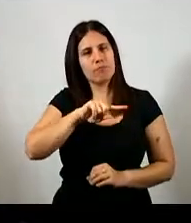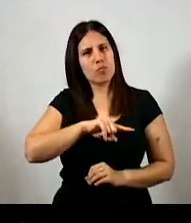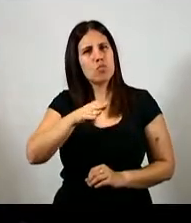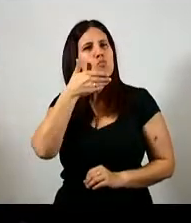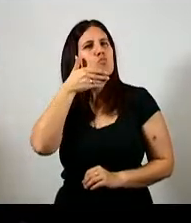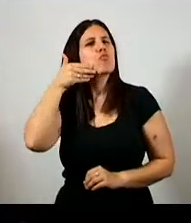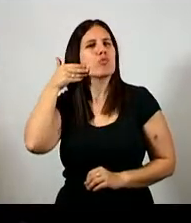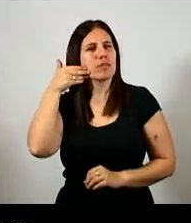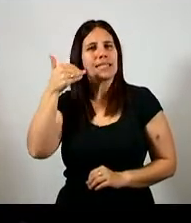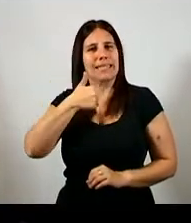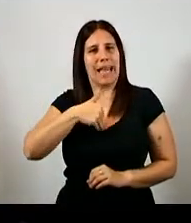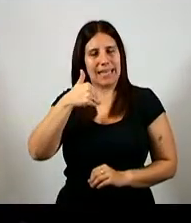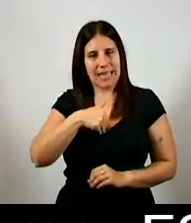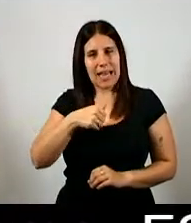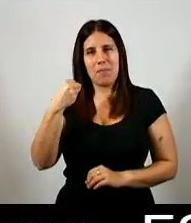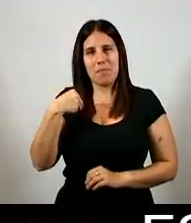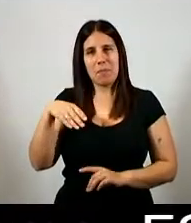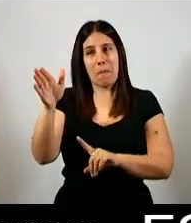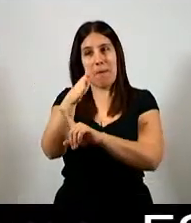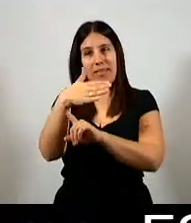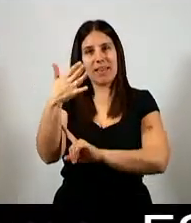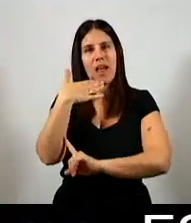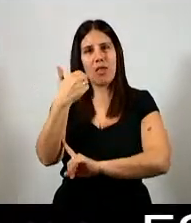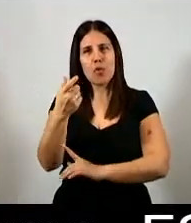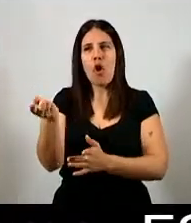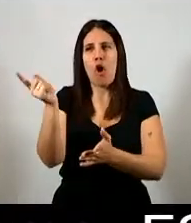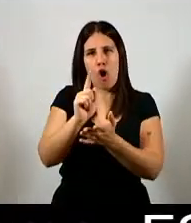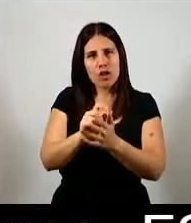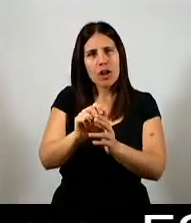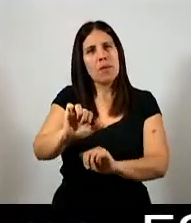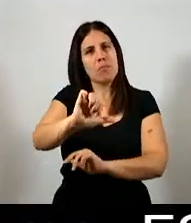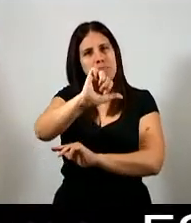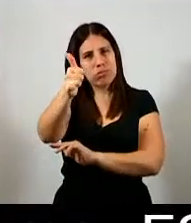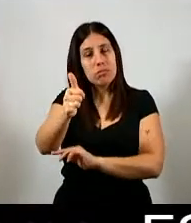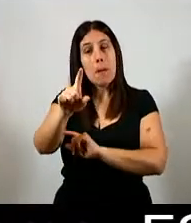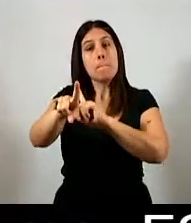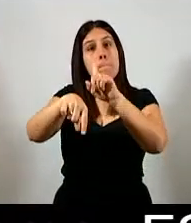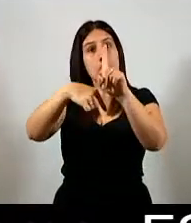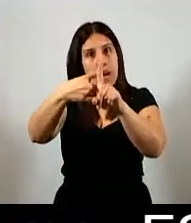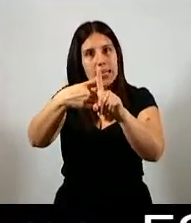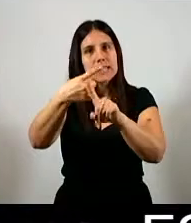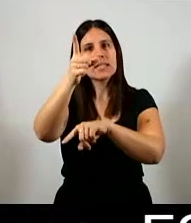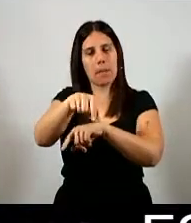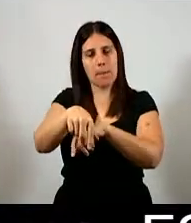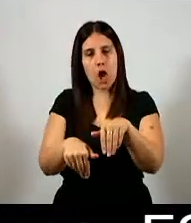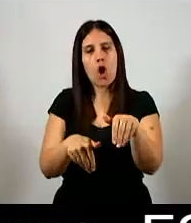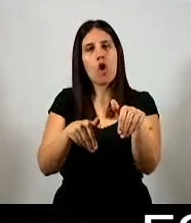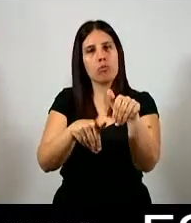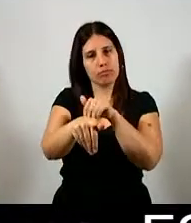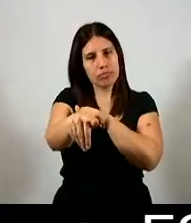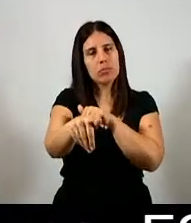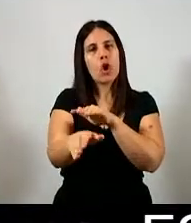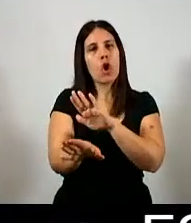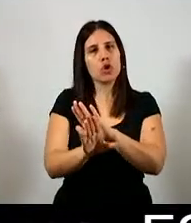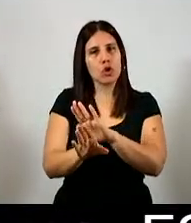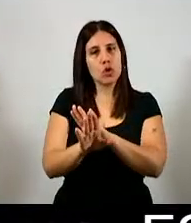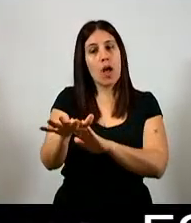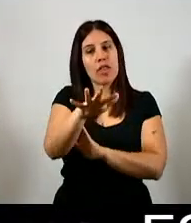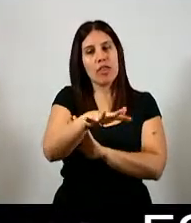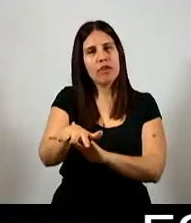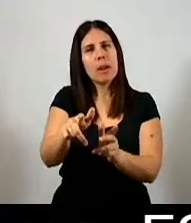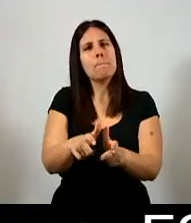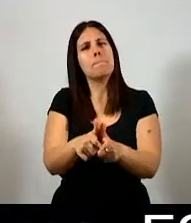que se hayan revalidado estas banderas azules y que además incluso se aspire y se seguirá aspirando a mayores zonas